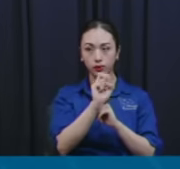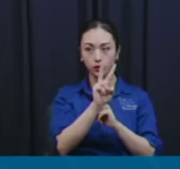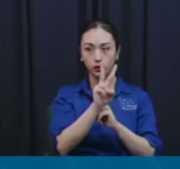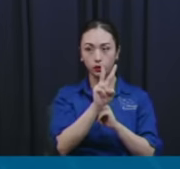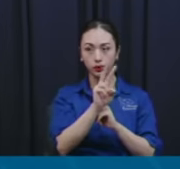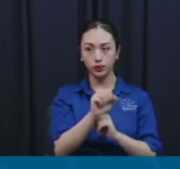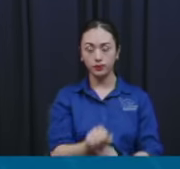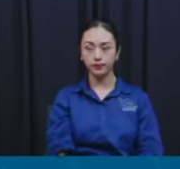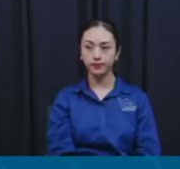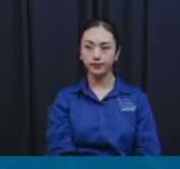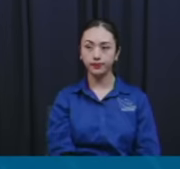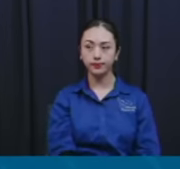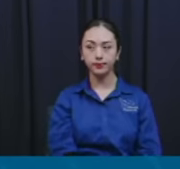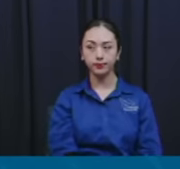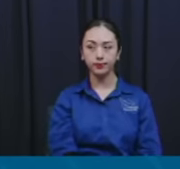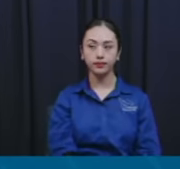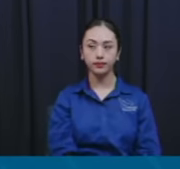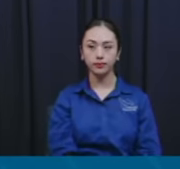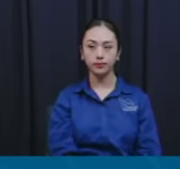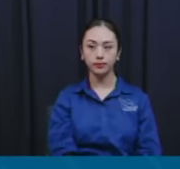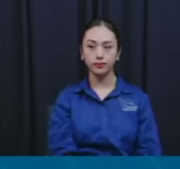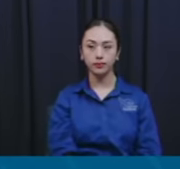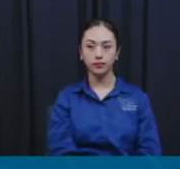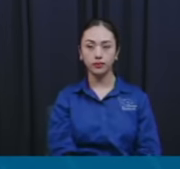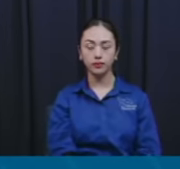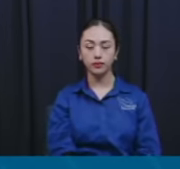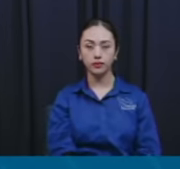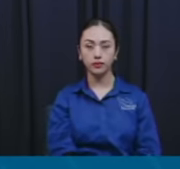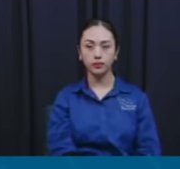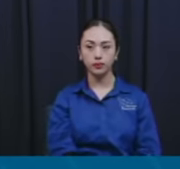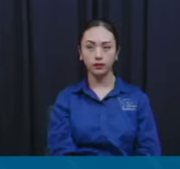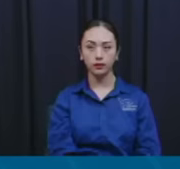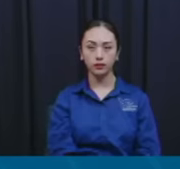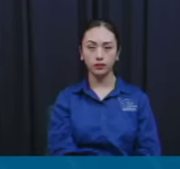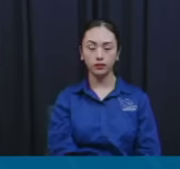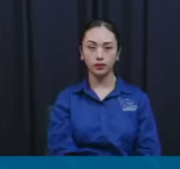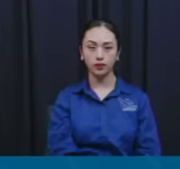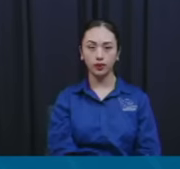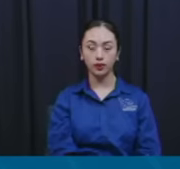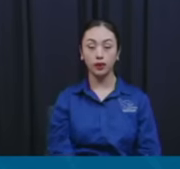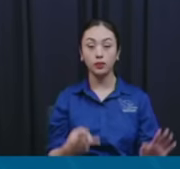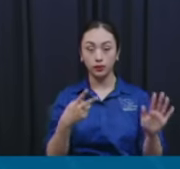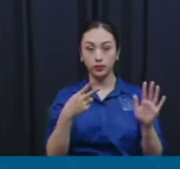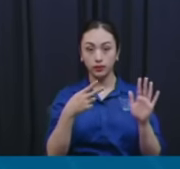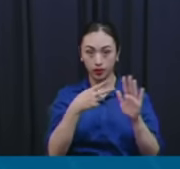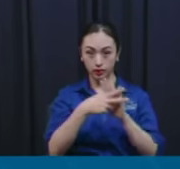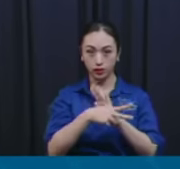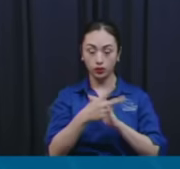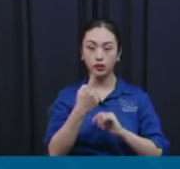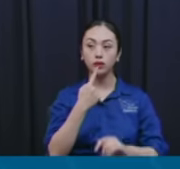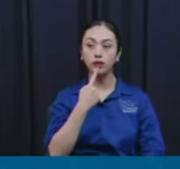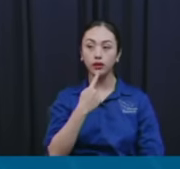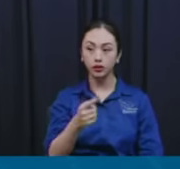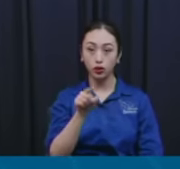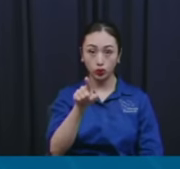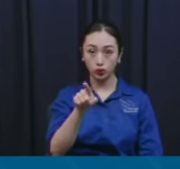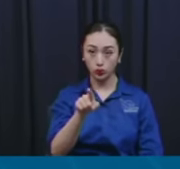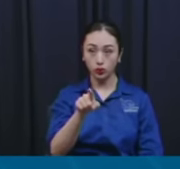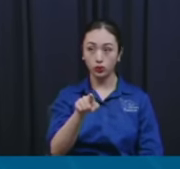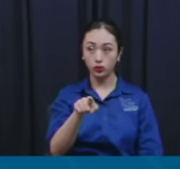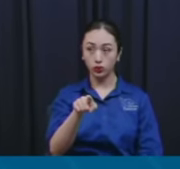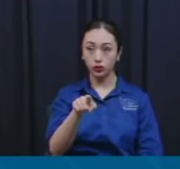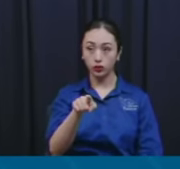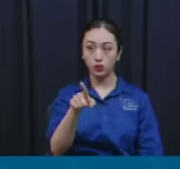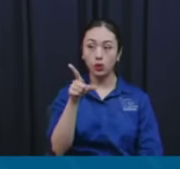dos sí sí sí no pero el tú que dices a otro leamos ese no tienes excusa